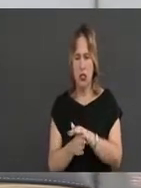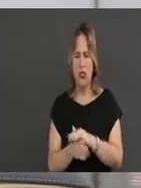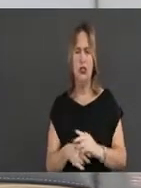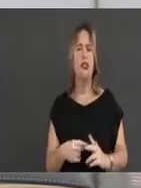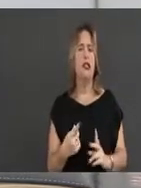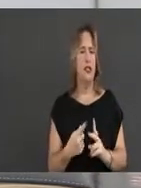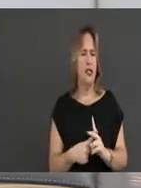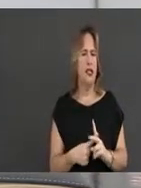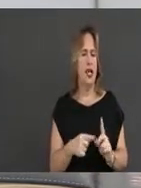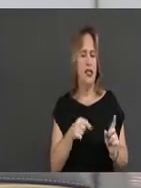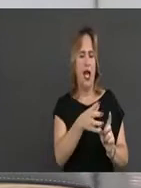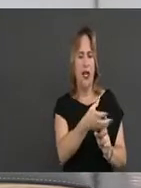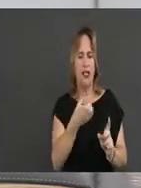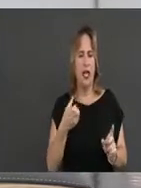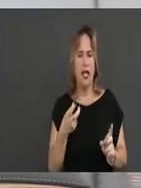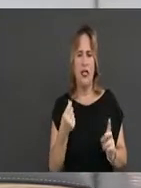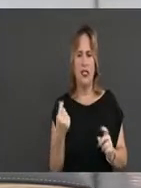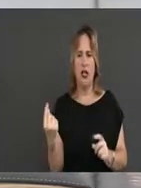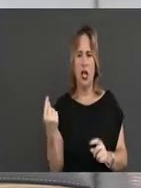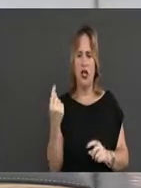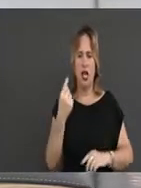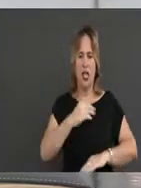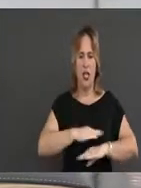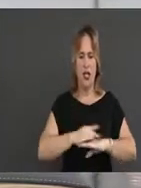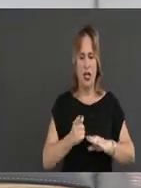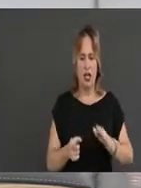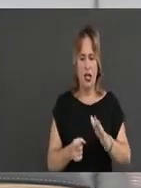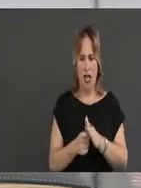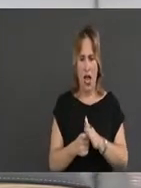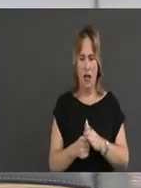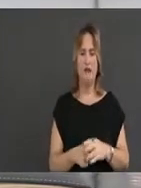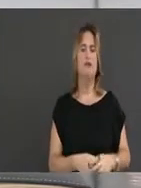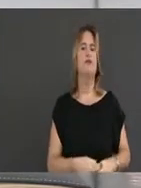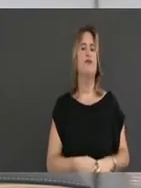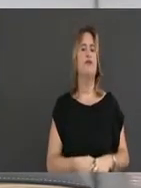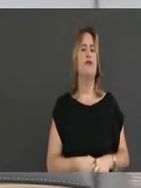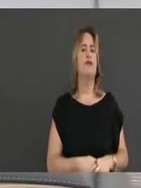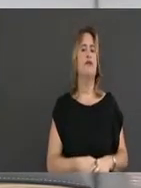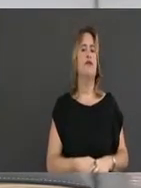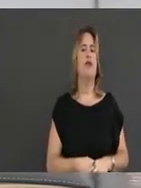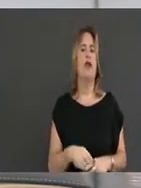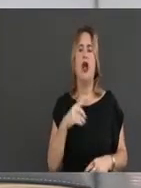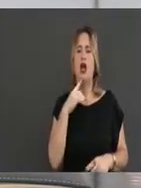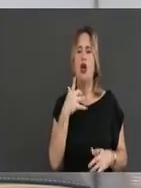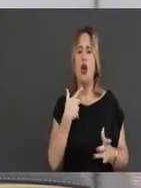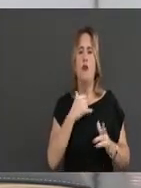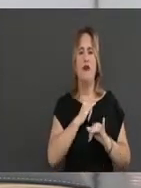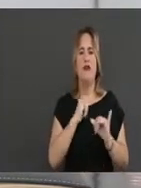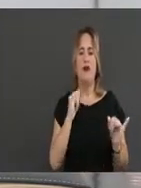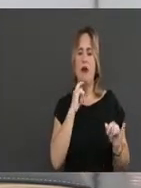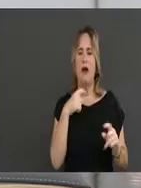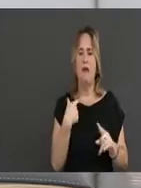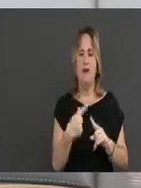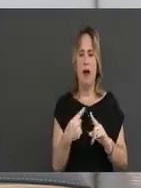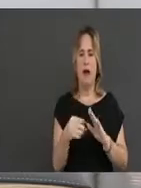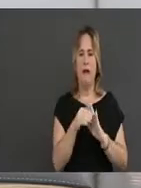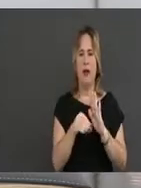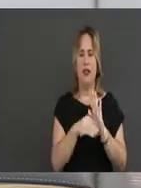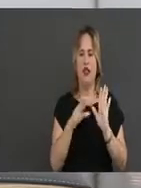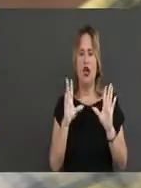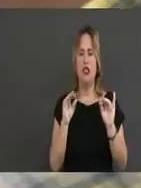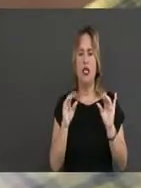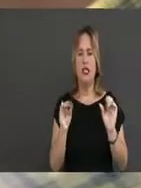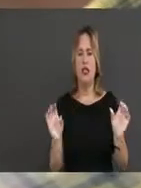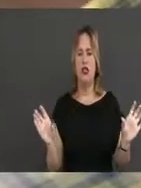y extraer efectivo en cada una de las cajas. Como información adicional a esta medida, decir que se